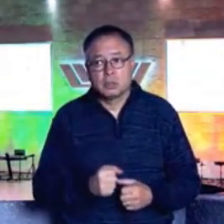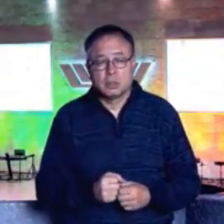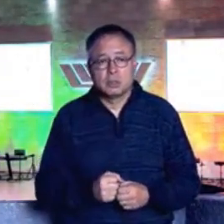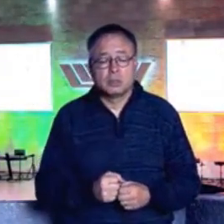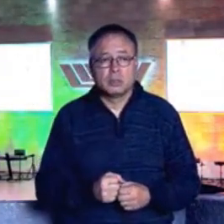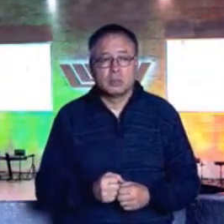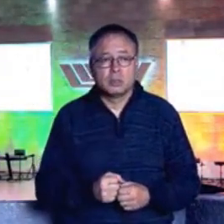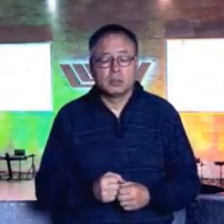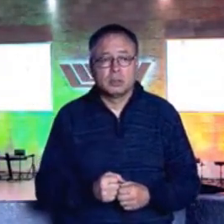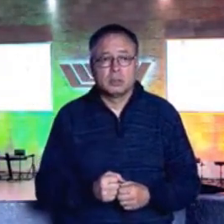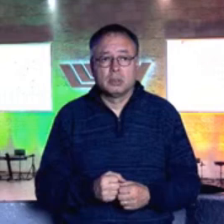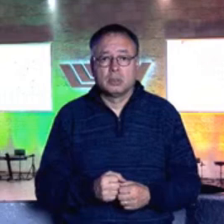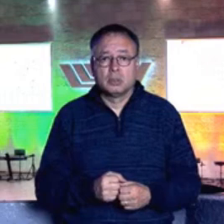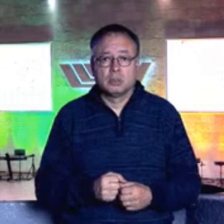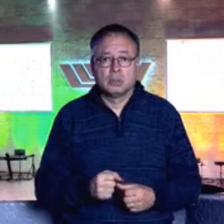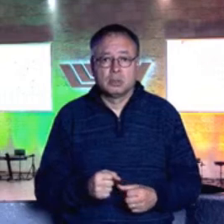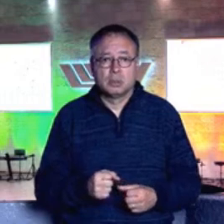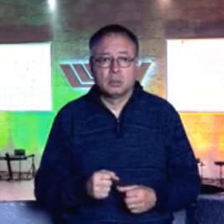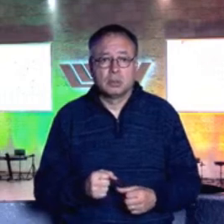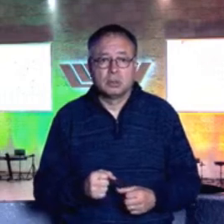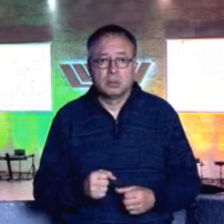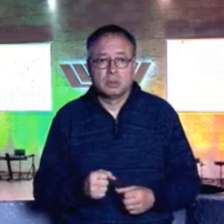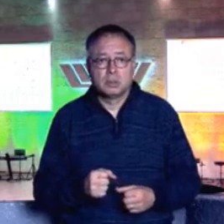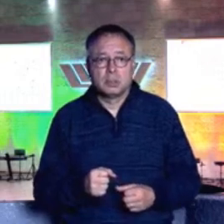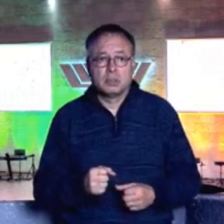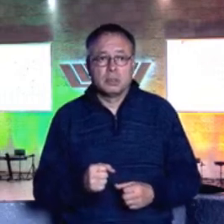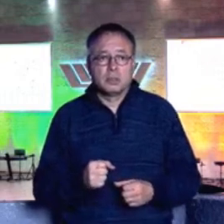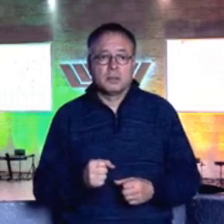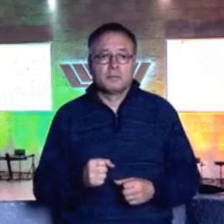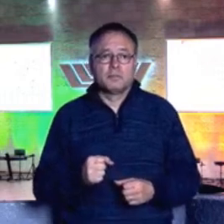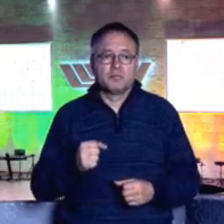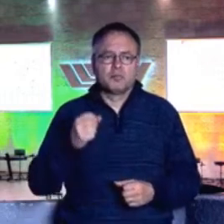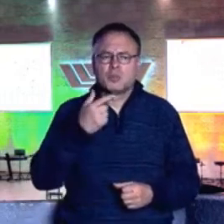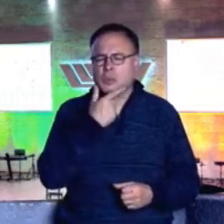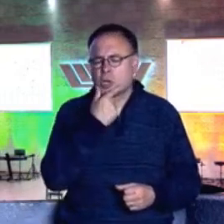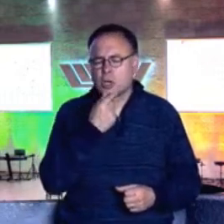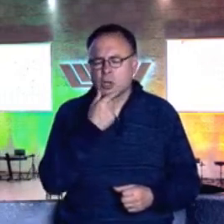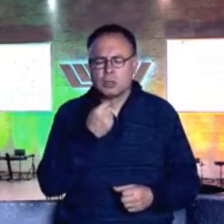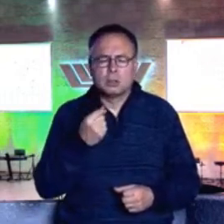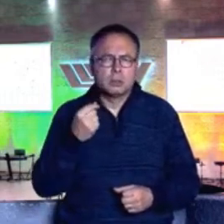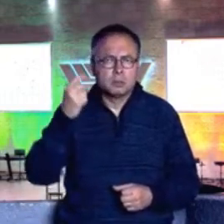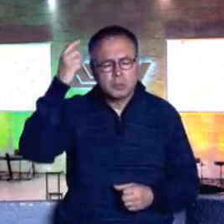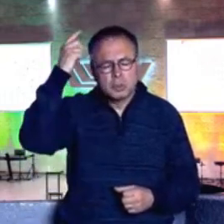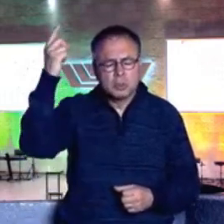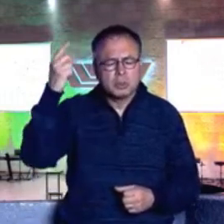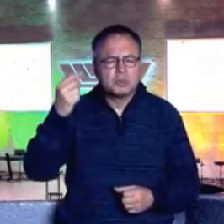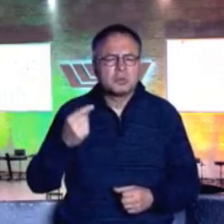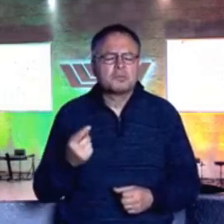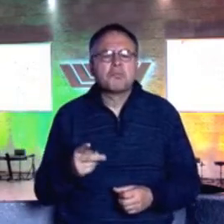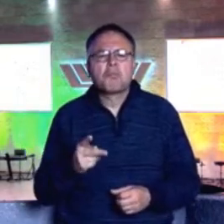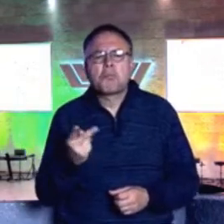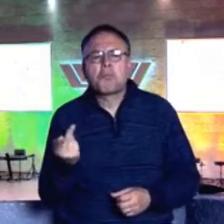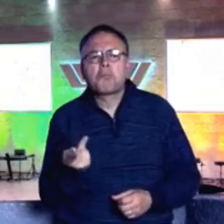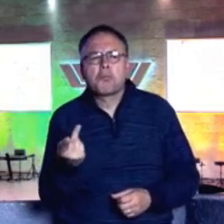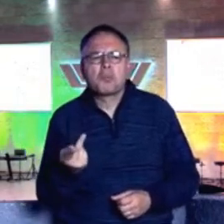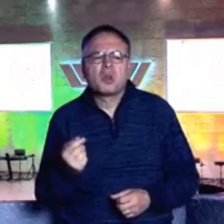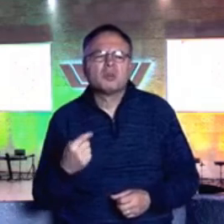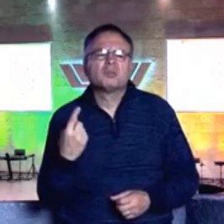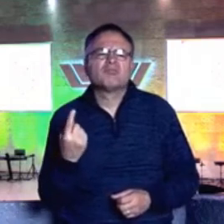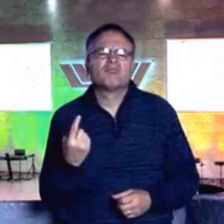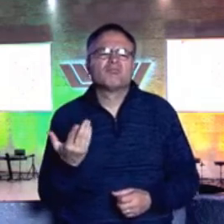dice am Masías dijo al varón de Dios Qué pues se hará de los 100